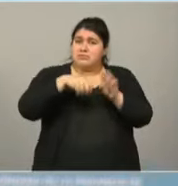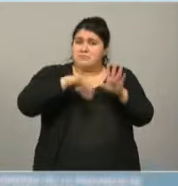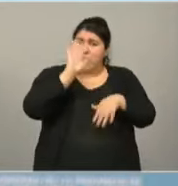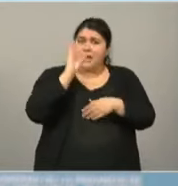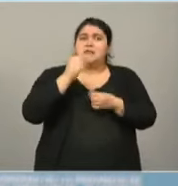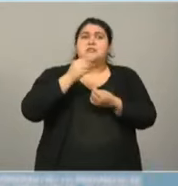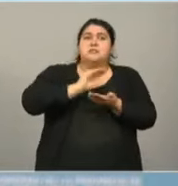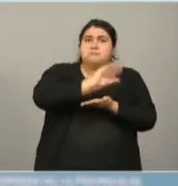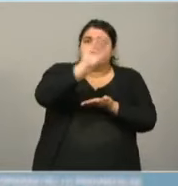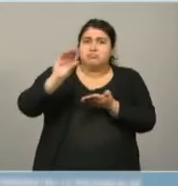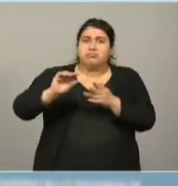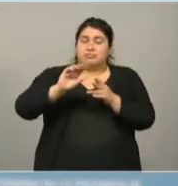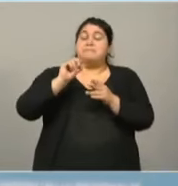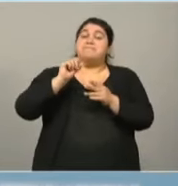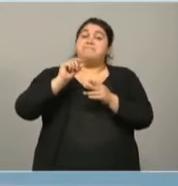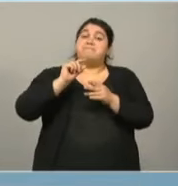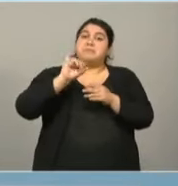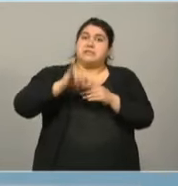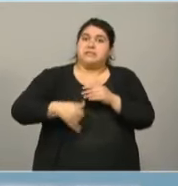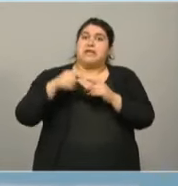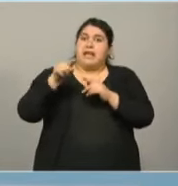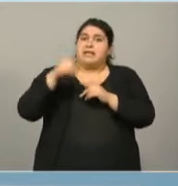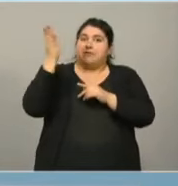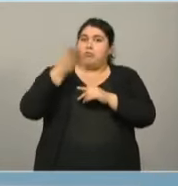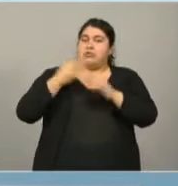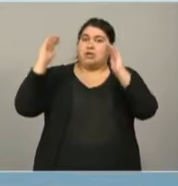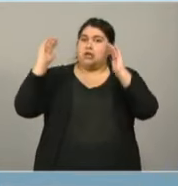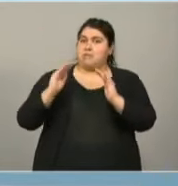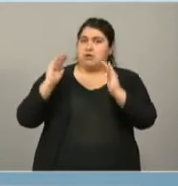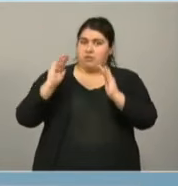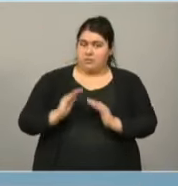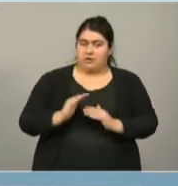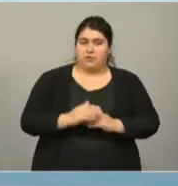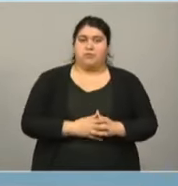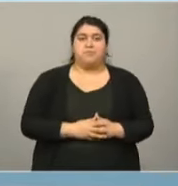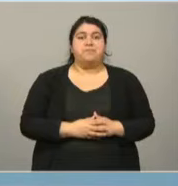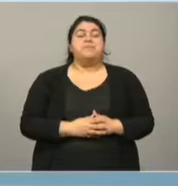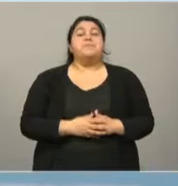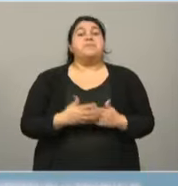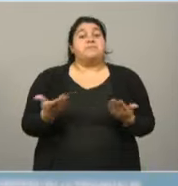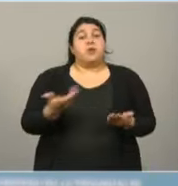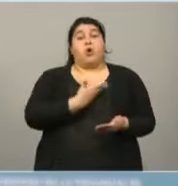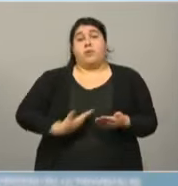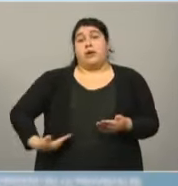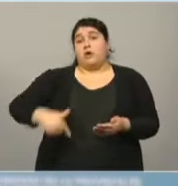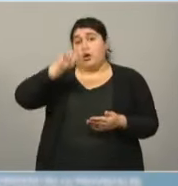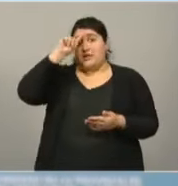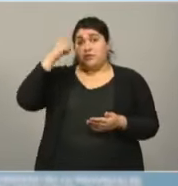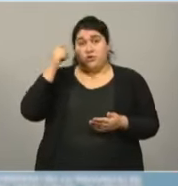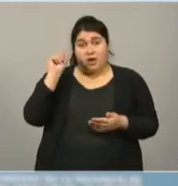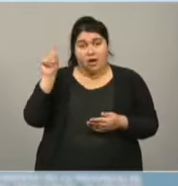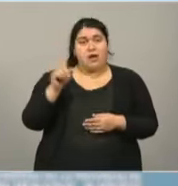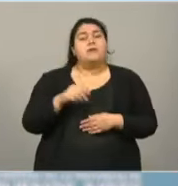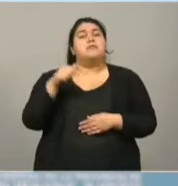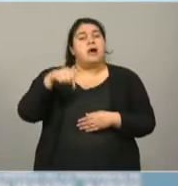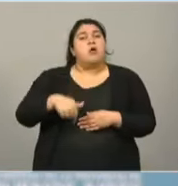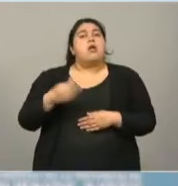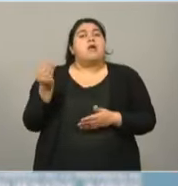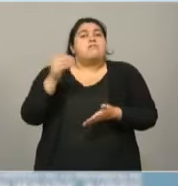sobre las provincias están cayendo en términos reales y Esto hace que el gobierno nacional ha